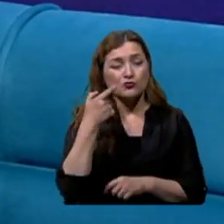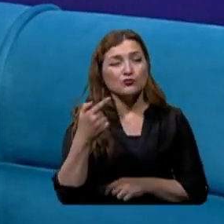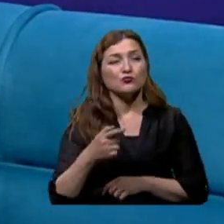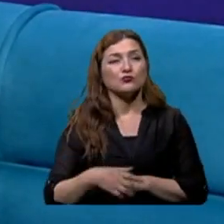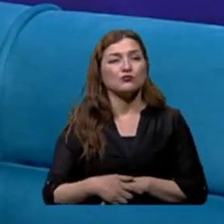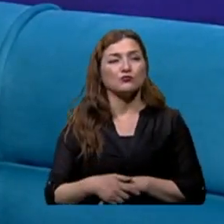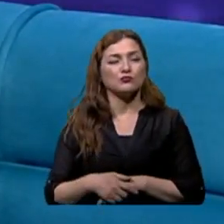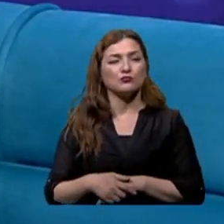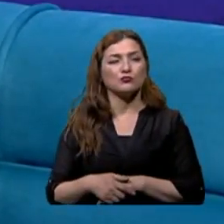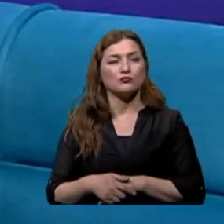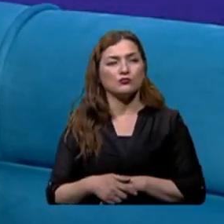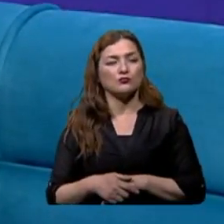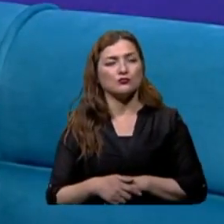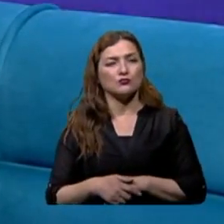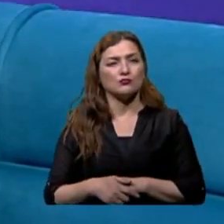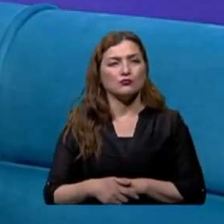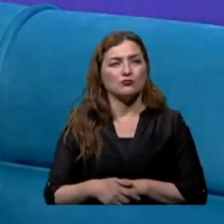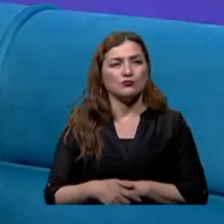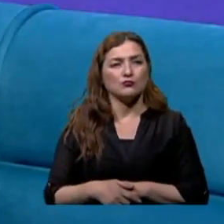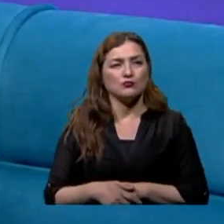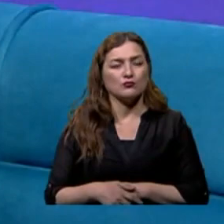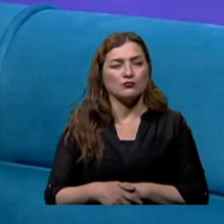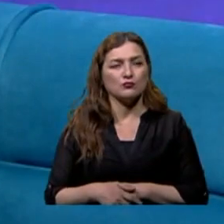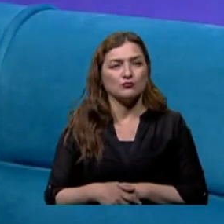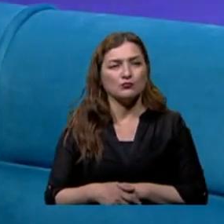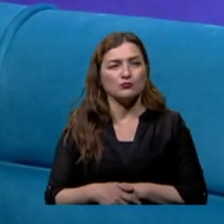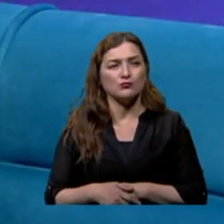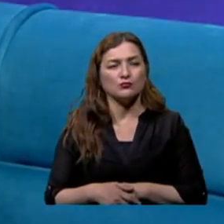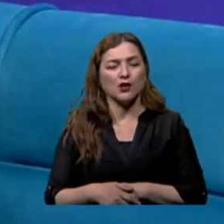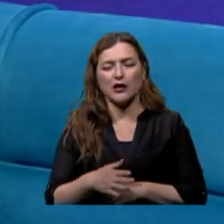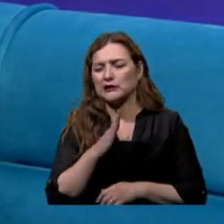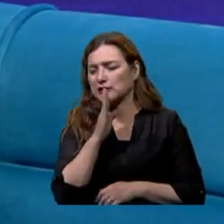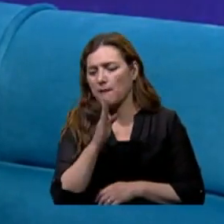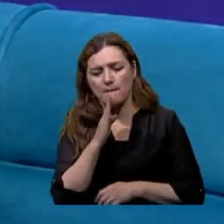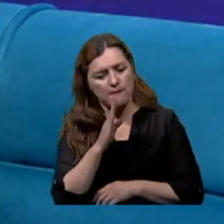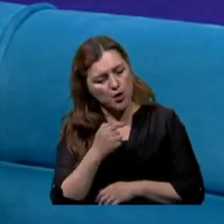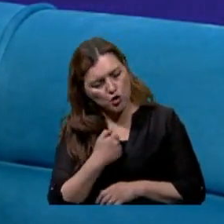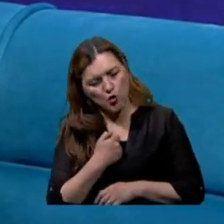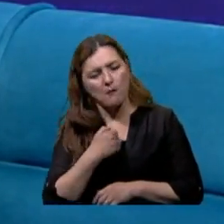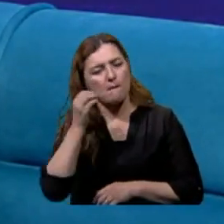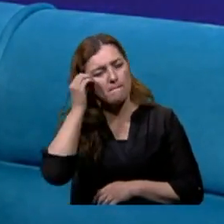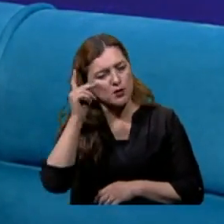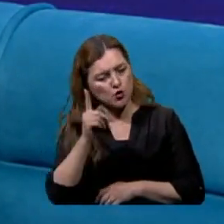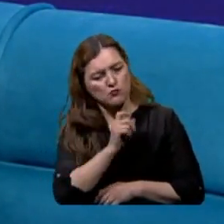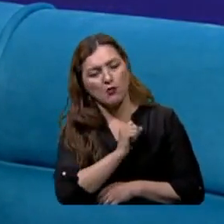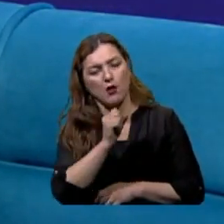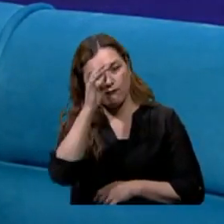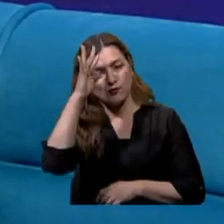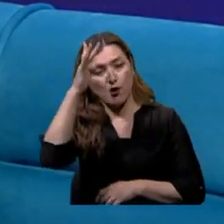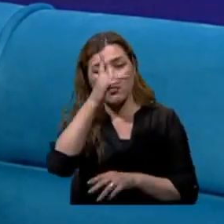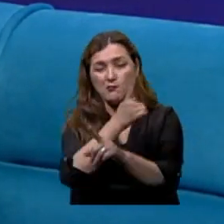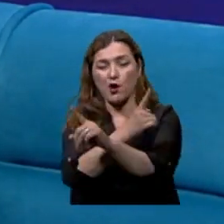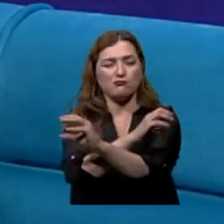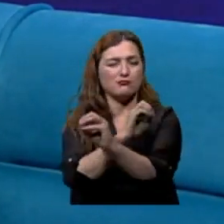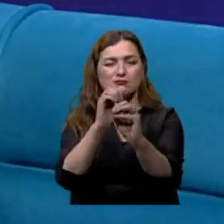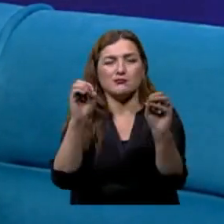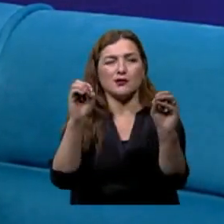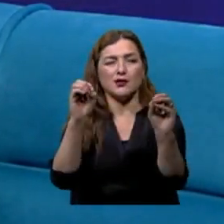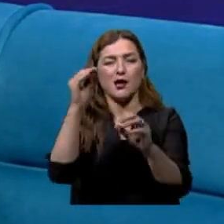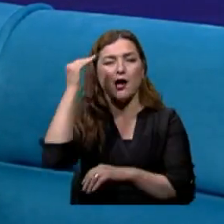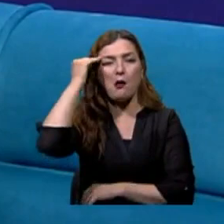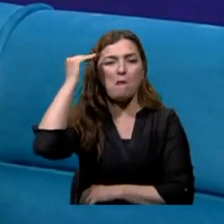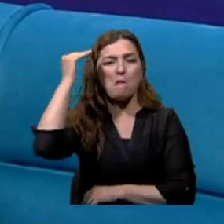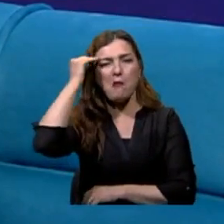es, como siempre lo sigo sosteniendo, no hay discapacidad. La discapacidad